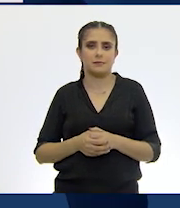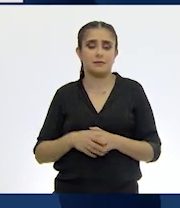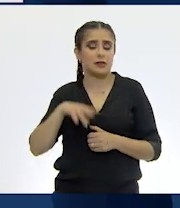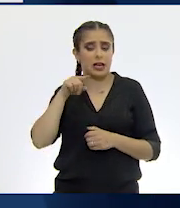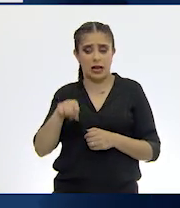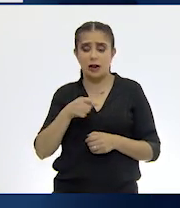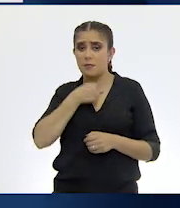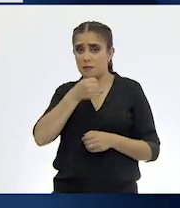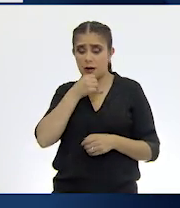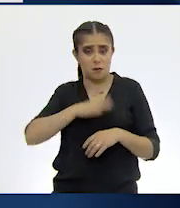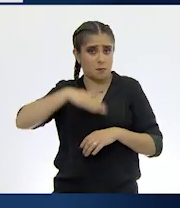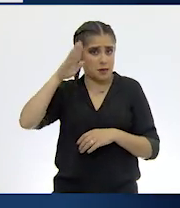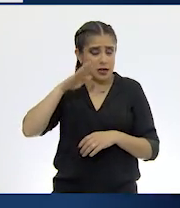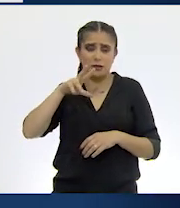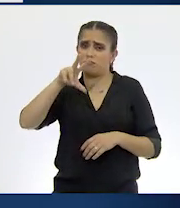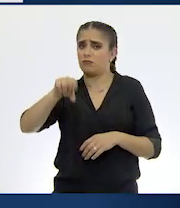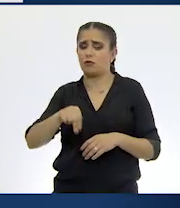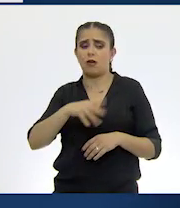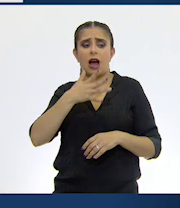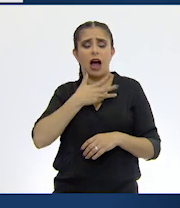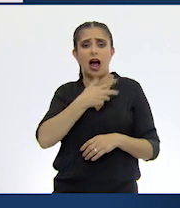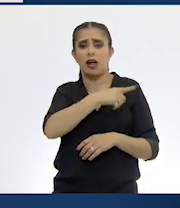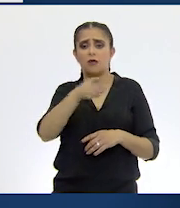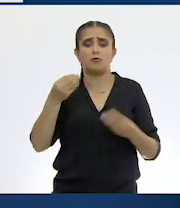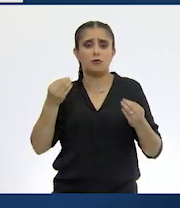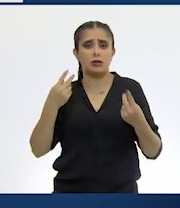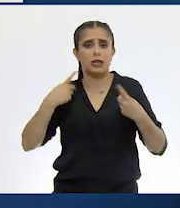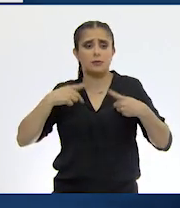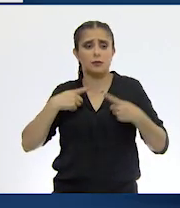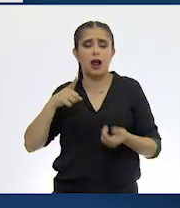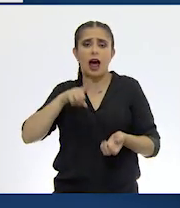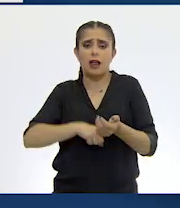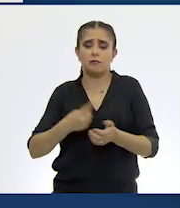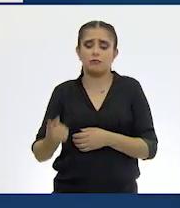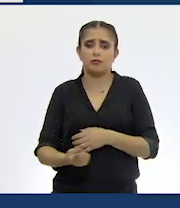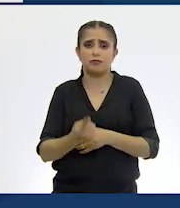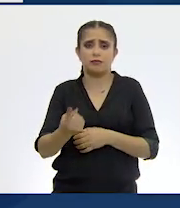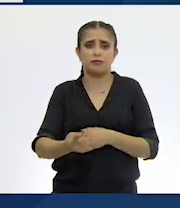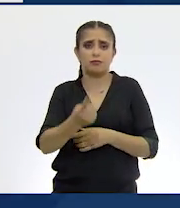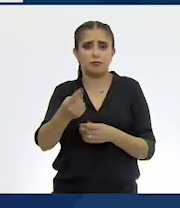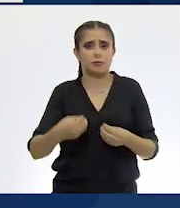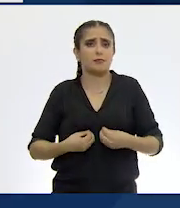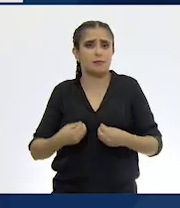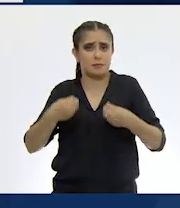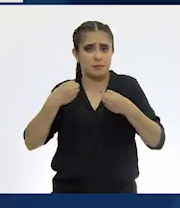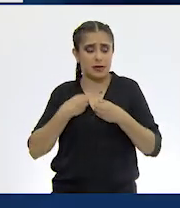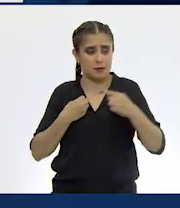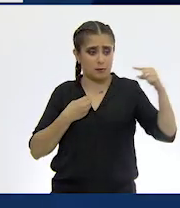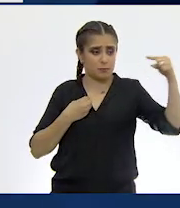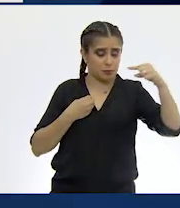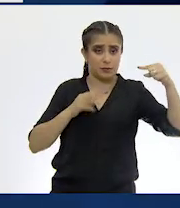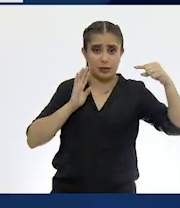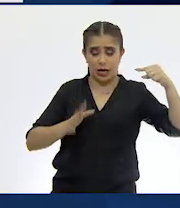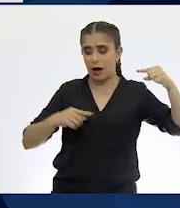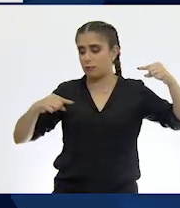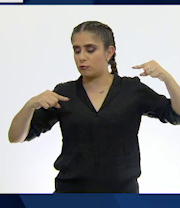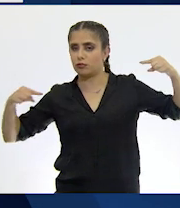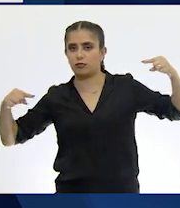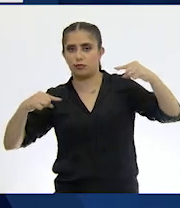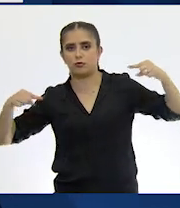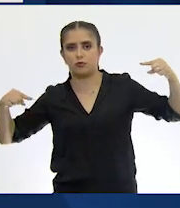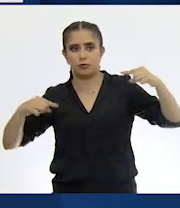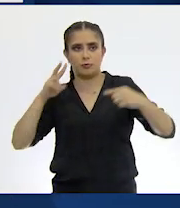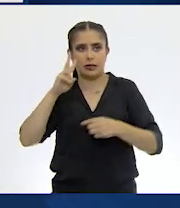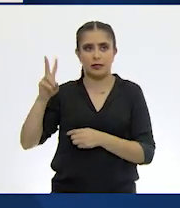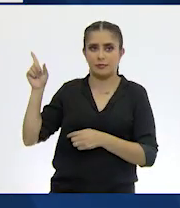viejo, abundan longevos en el pueblo. Y ahí está cerrada la nota o la aclaración con los dos guiones